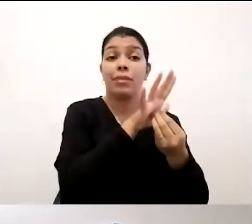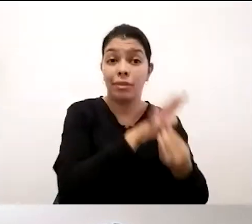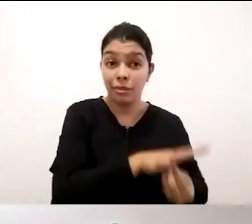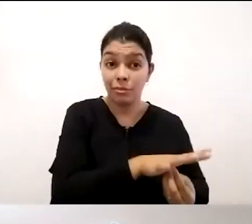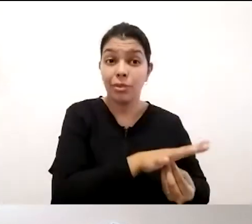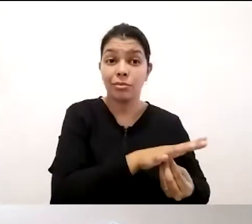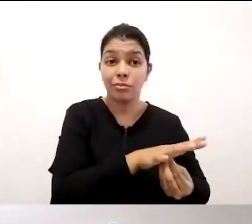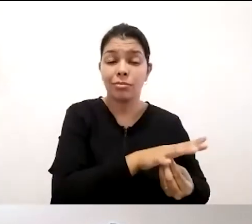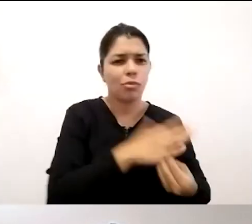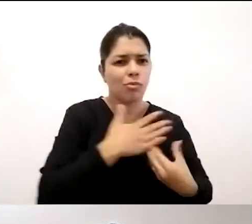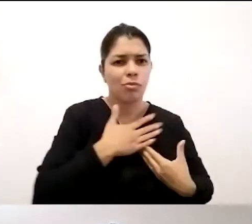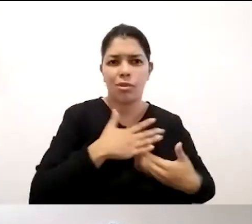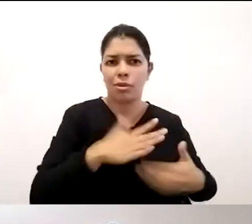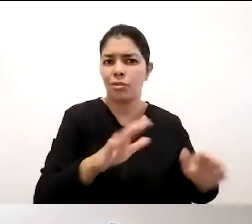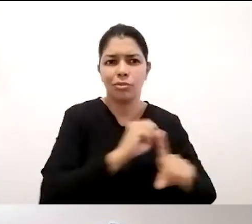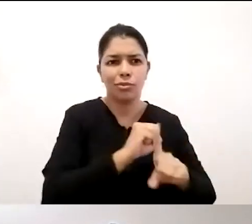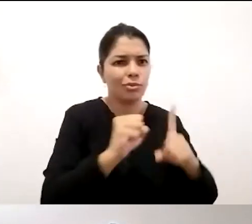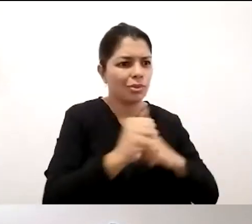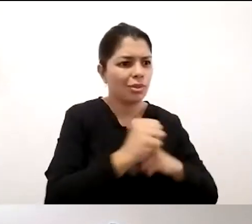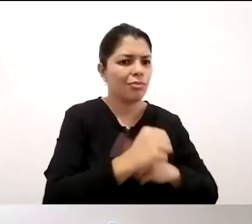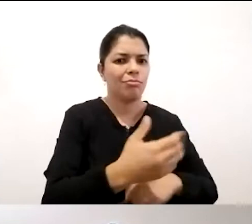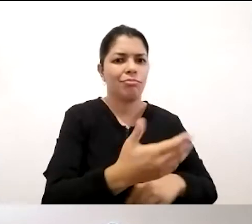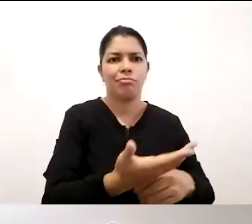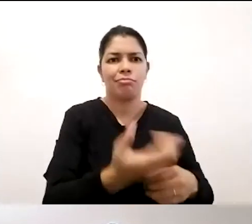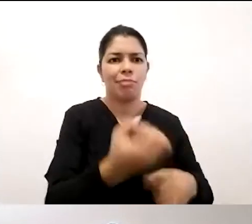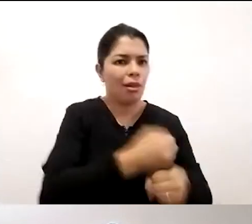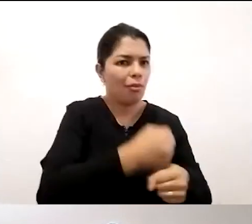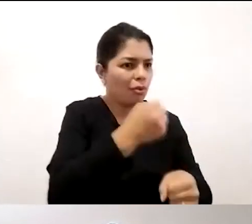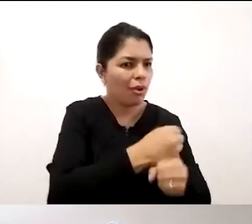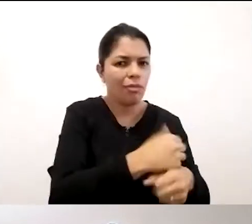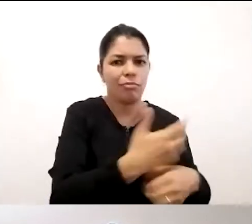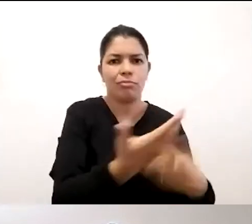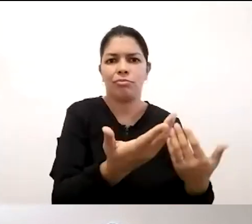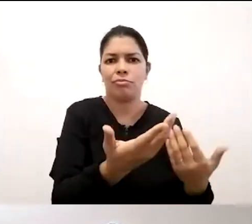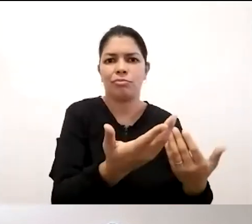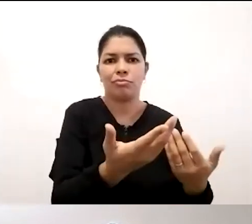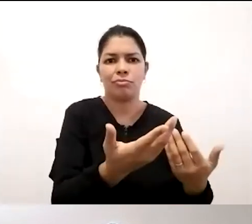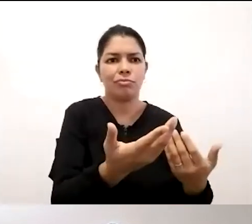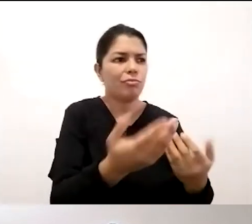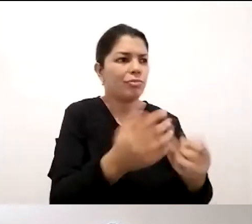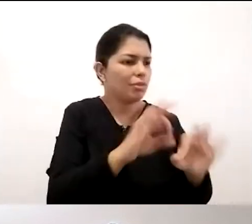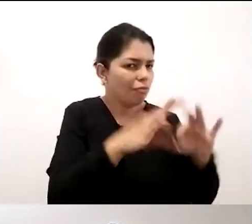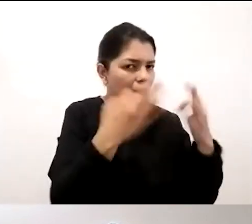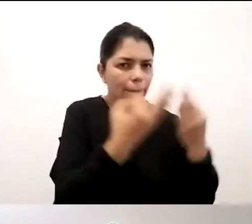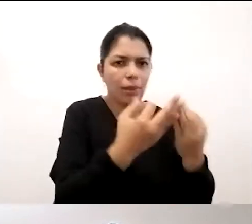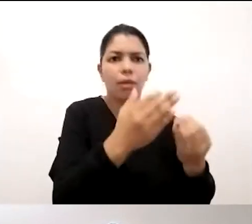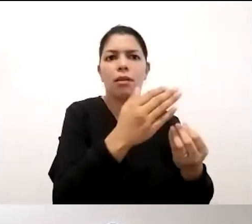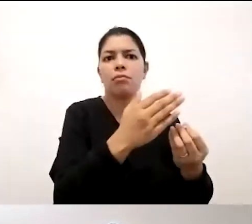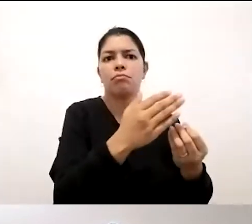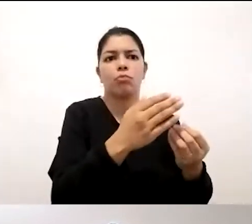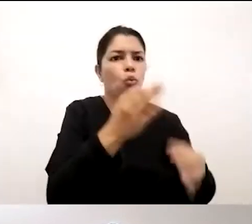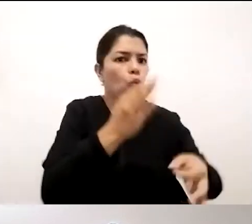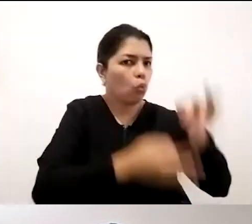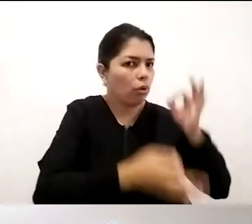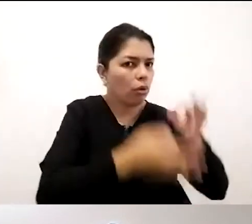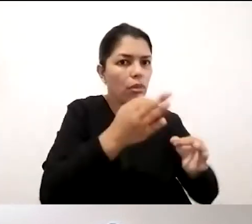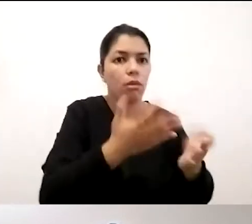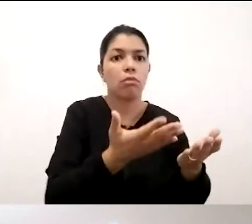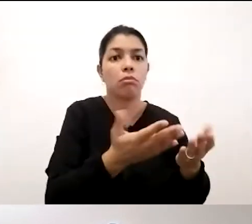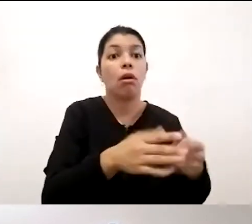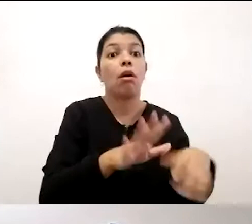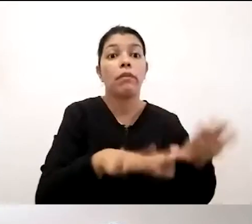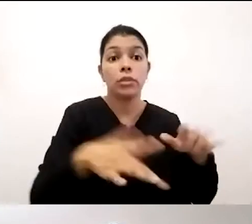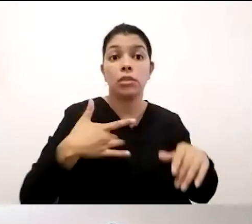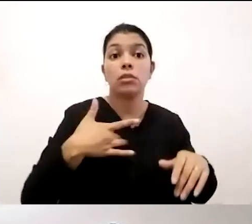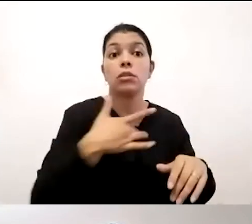en el área social, en el área laboral, en el área familiar, en la jurídica, incluso en el área de la salud,